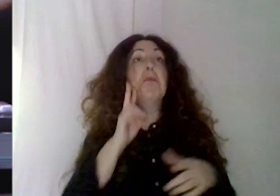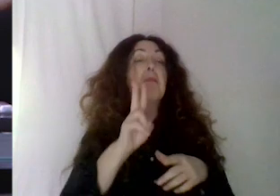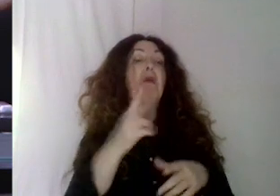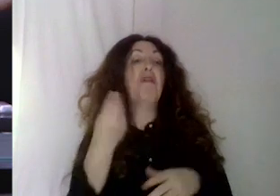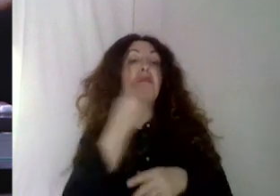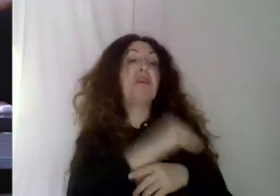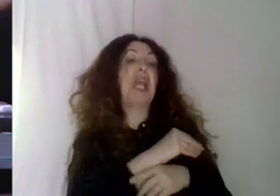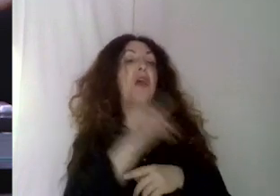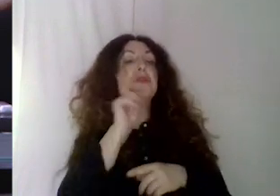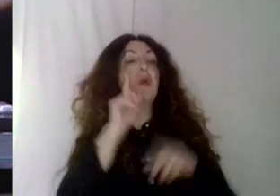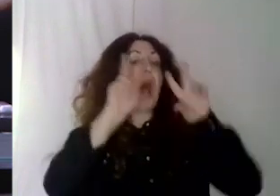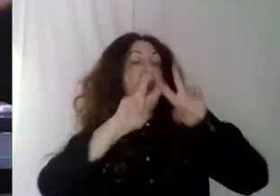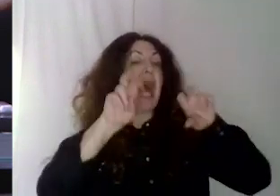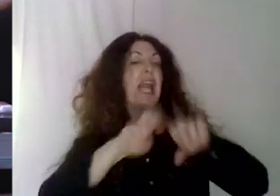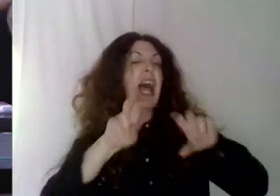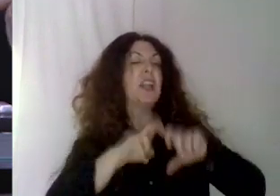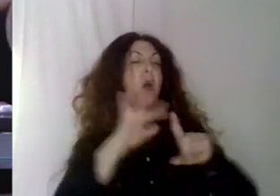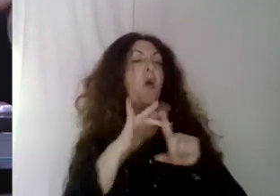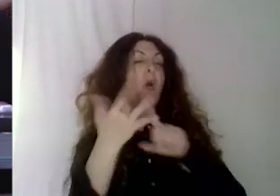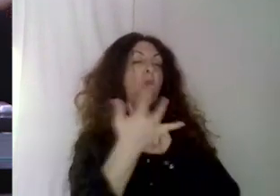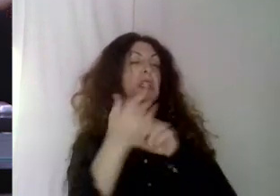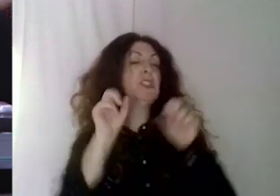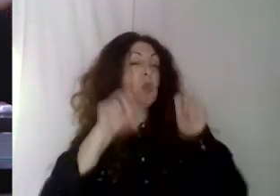¿no? Es importante porque, es decir, si